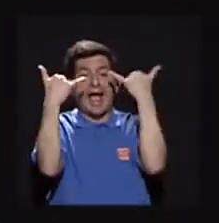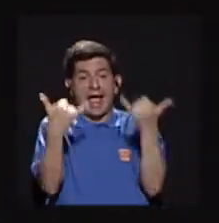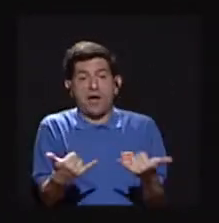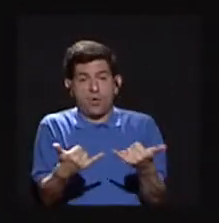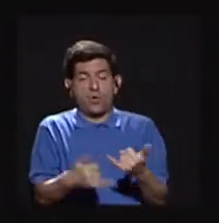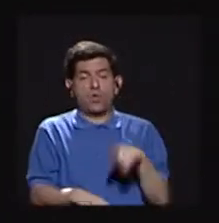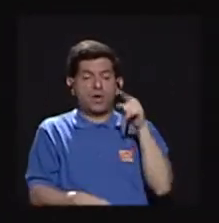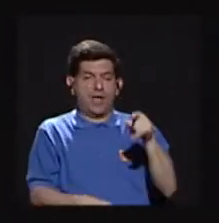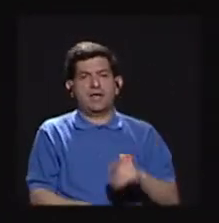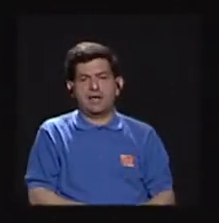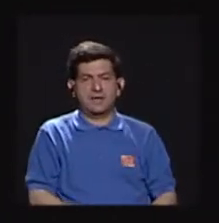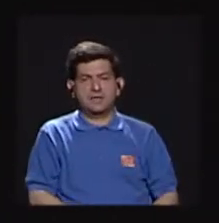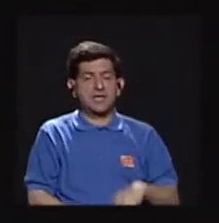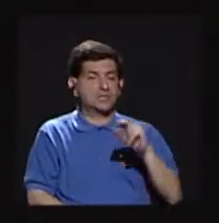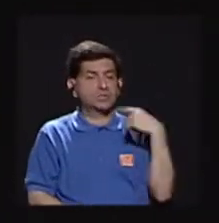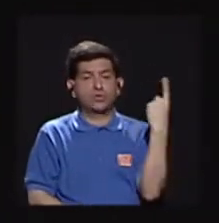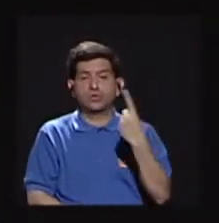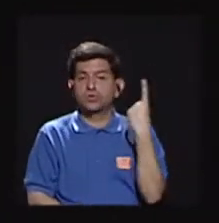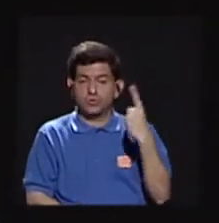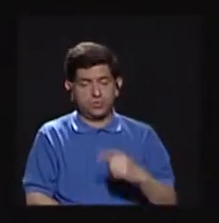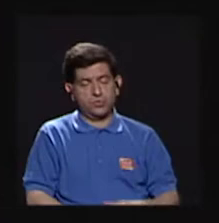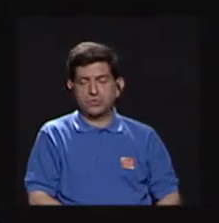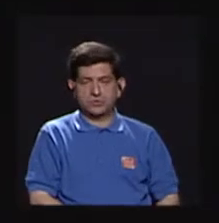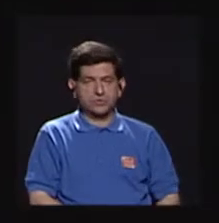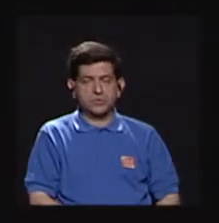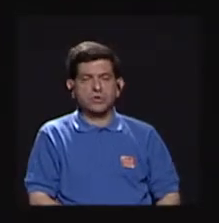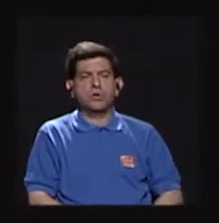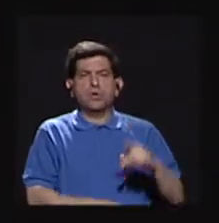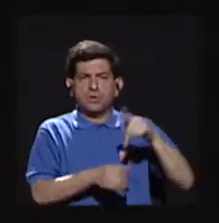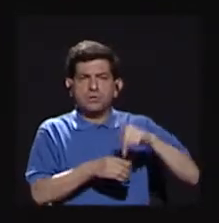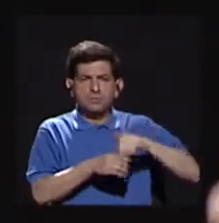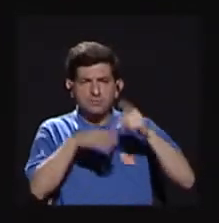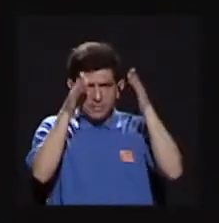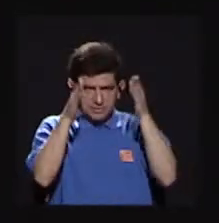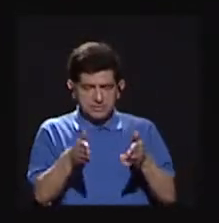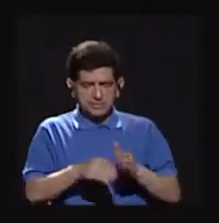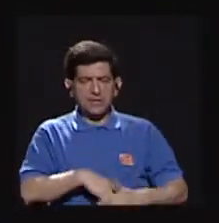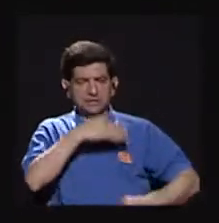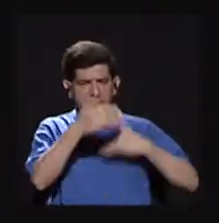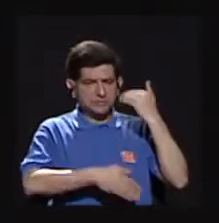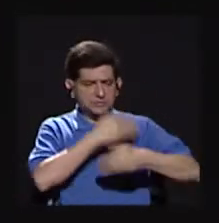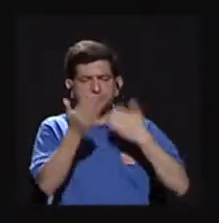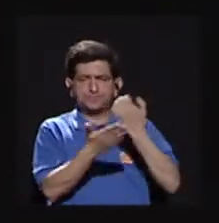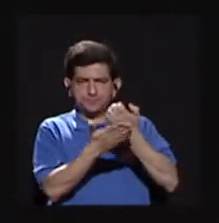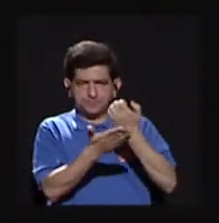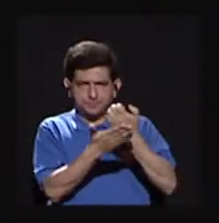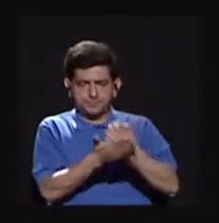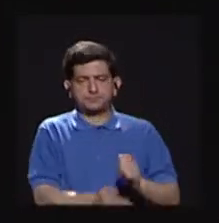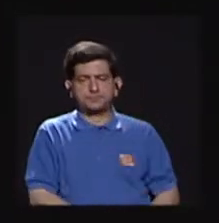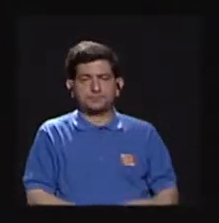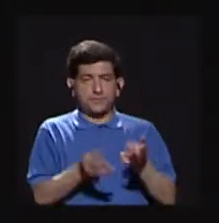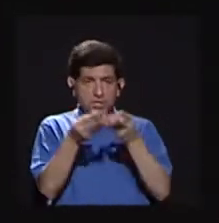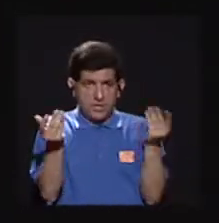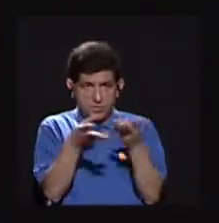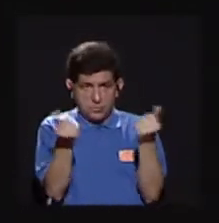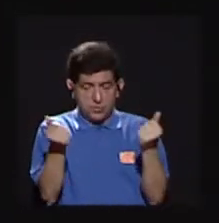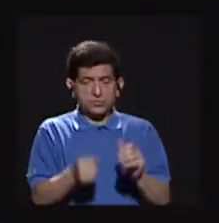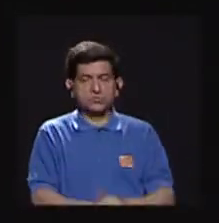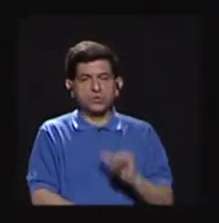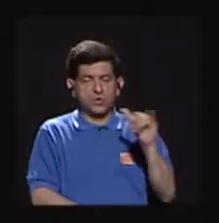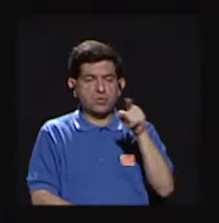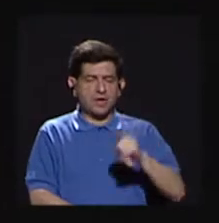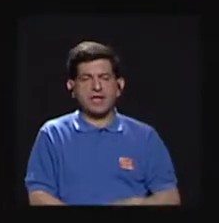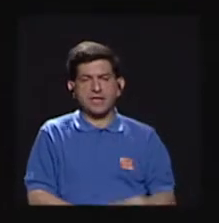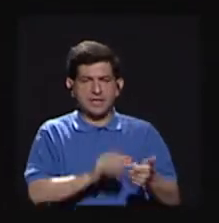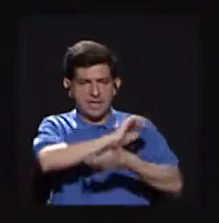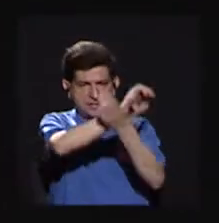van van a convertirse ya no solamente en partícipes del proceso económico del proceso productivo sino que van a